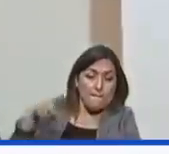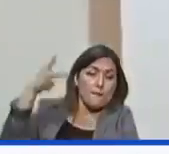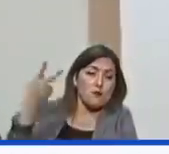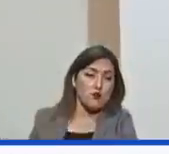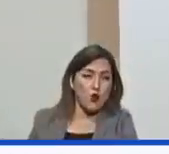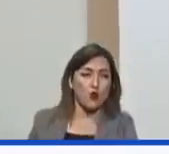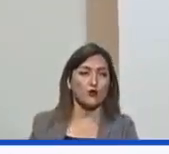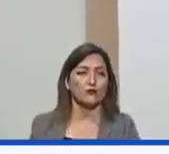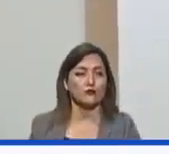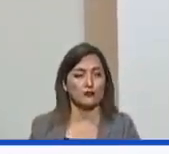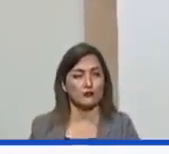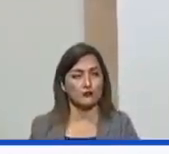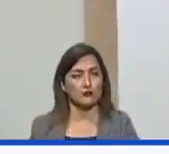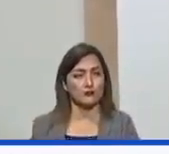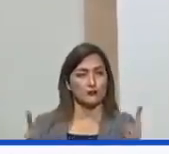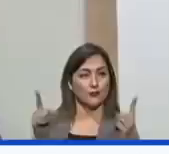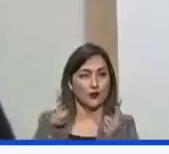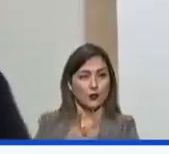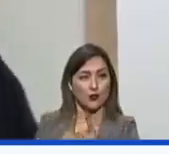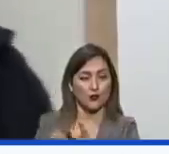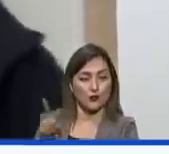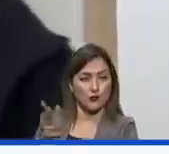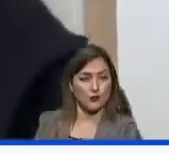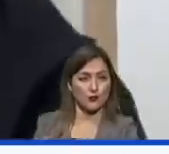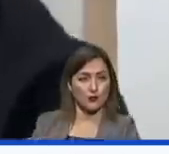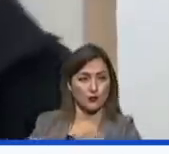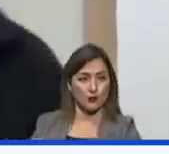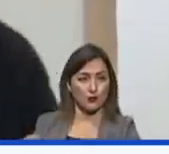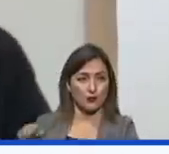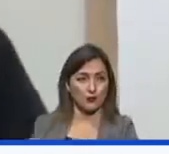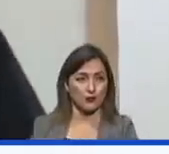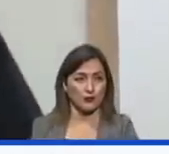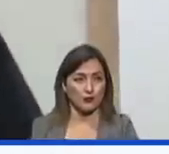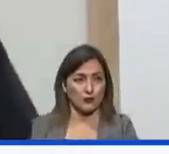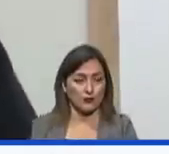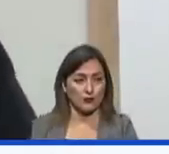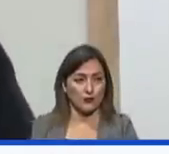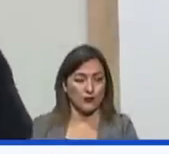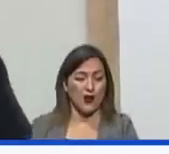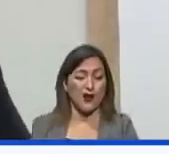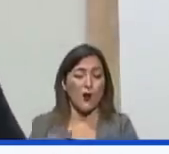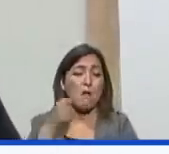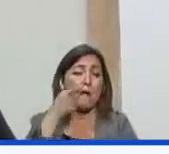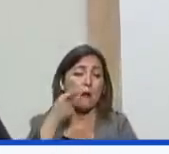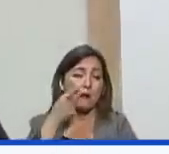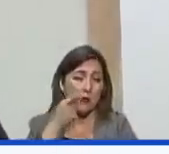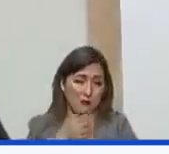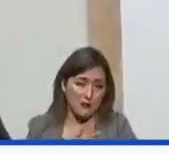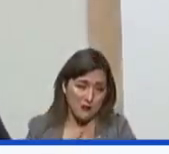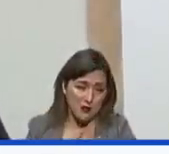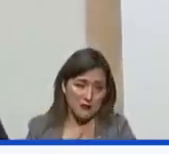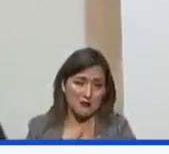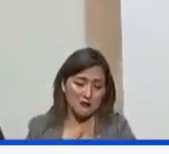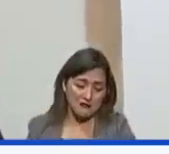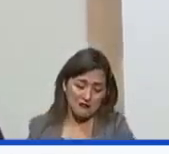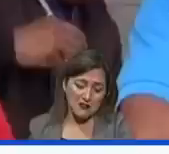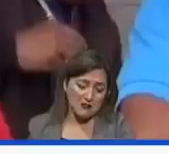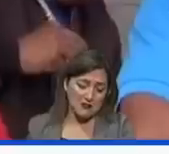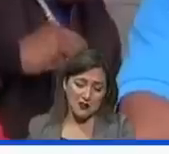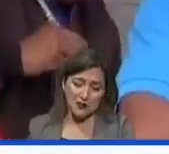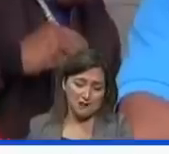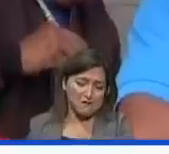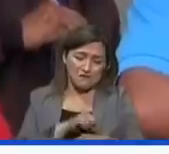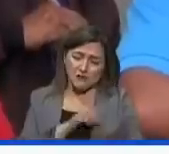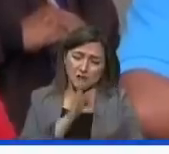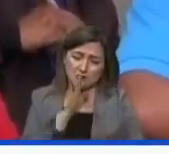en la estación porque ha sido como un padre vive lo repito vivo un amigo ejemplo